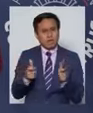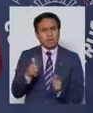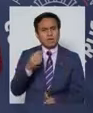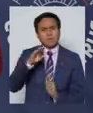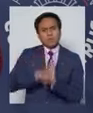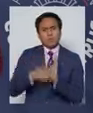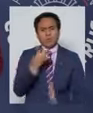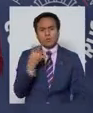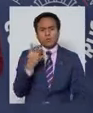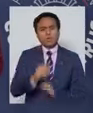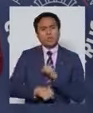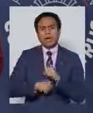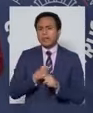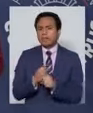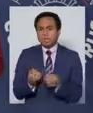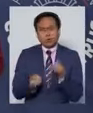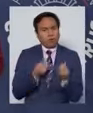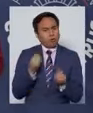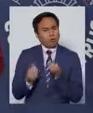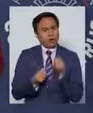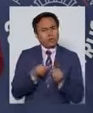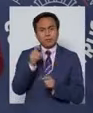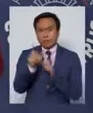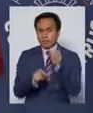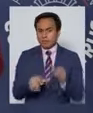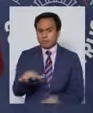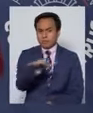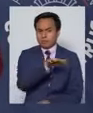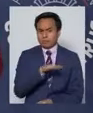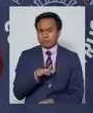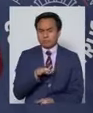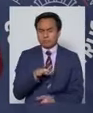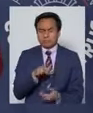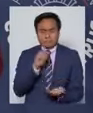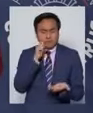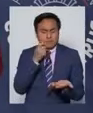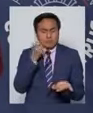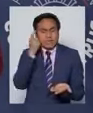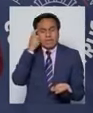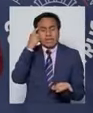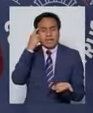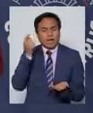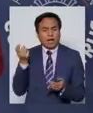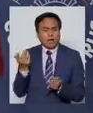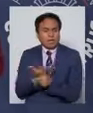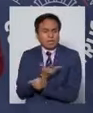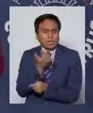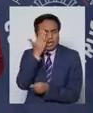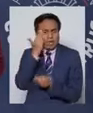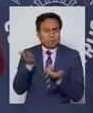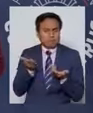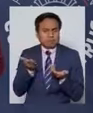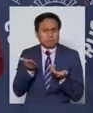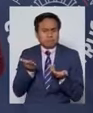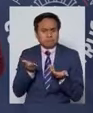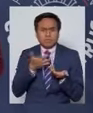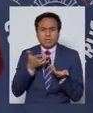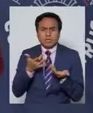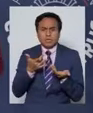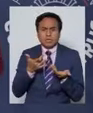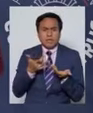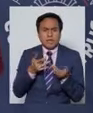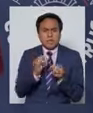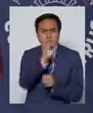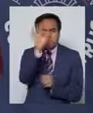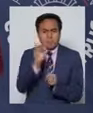44 años. ¿Qué ocurre con esta población? Y en ese sentido, ¿qué creen que ha fallado para que haya también un